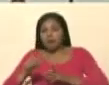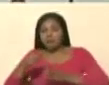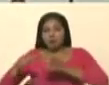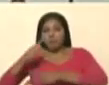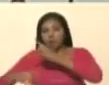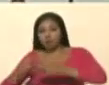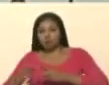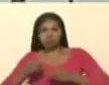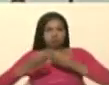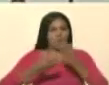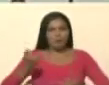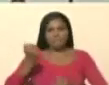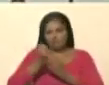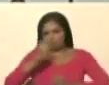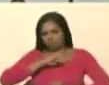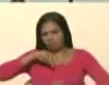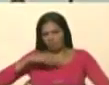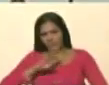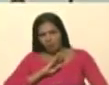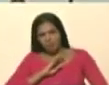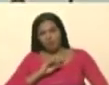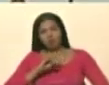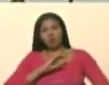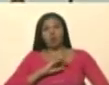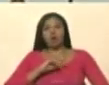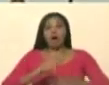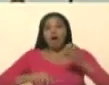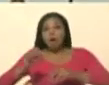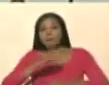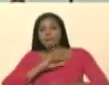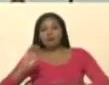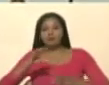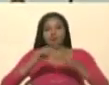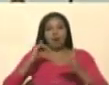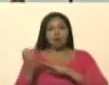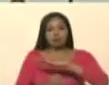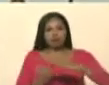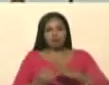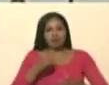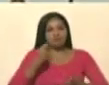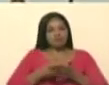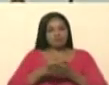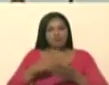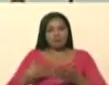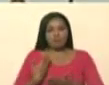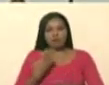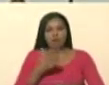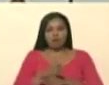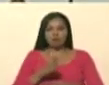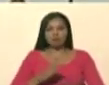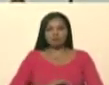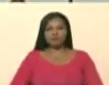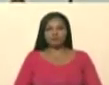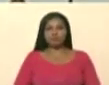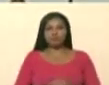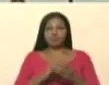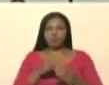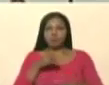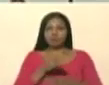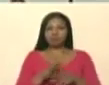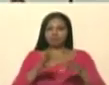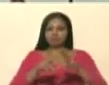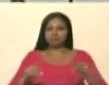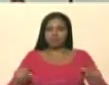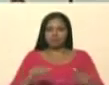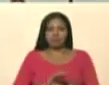contar con todo el apoyo y agropatria y todas las instituciones de financiamiento tienen que ir allí a la tierra